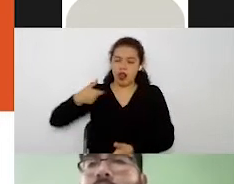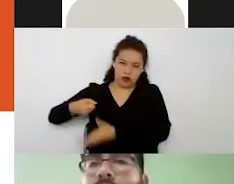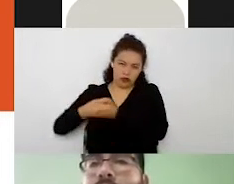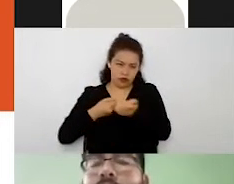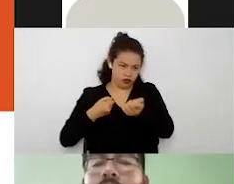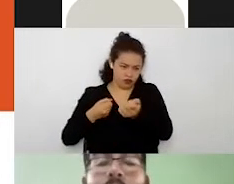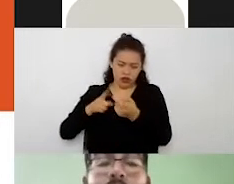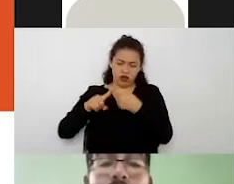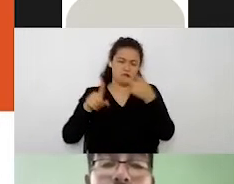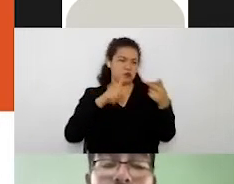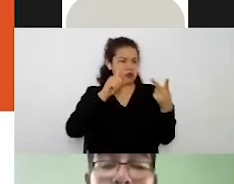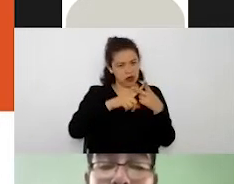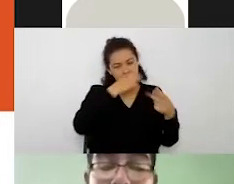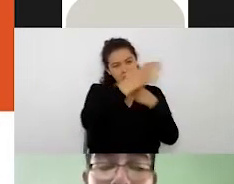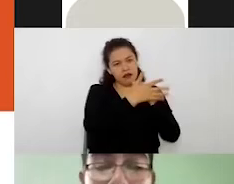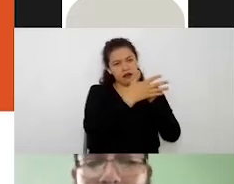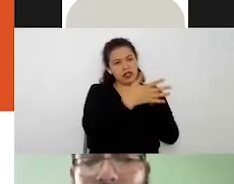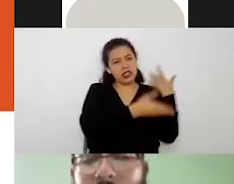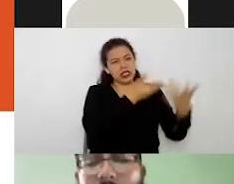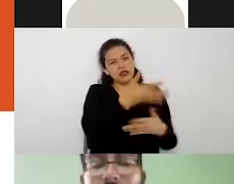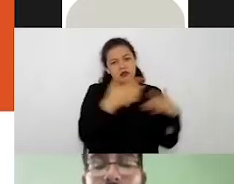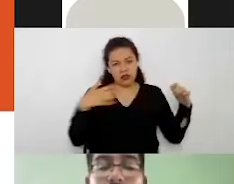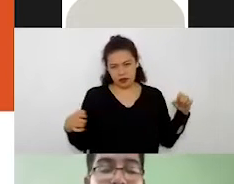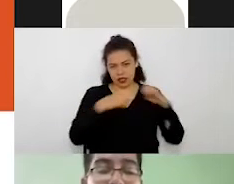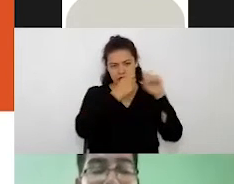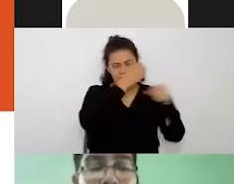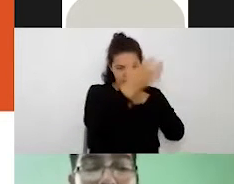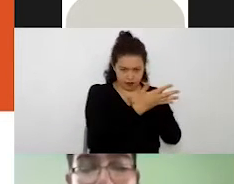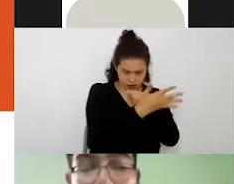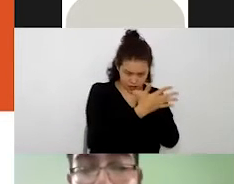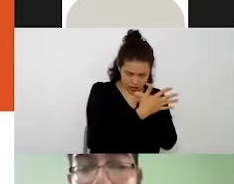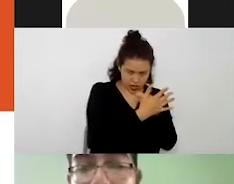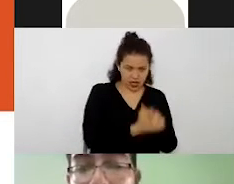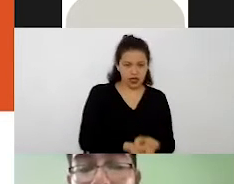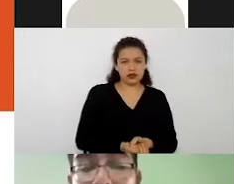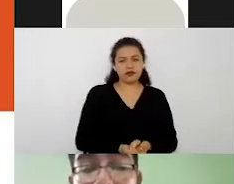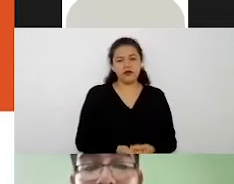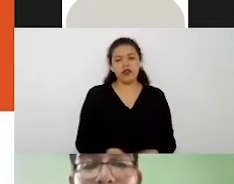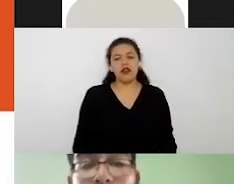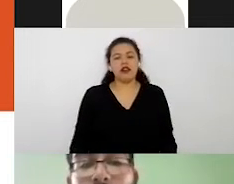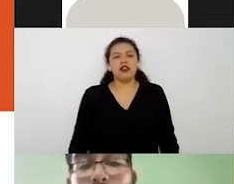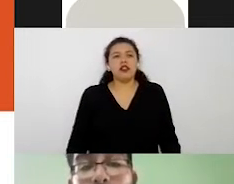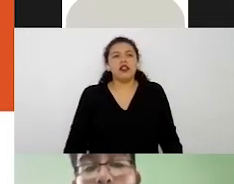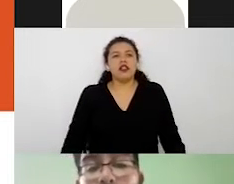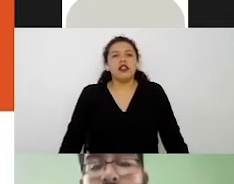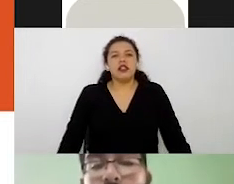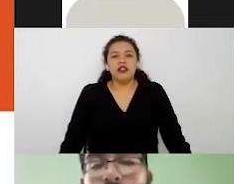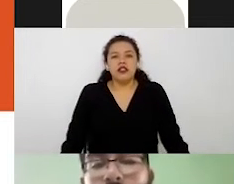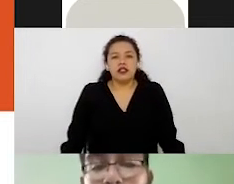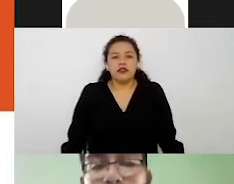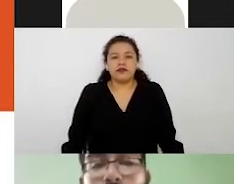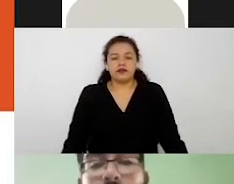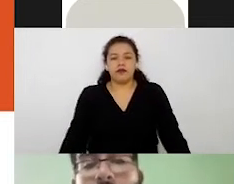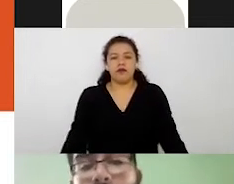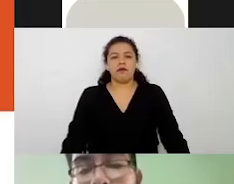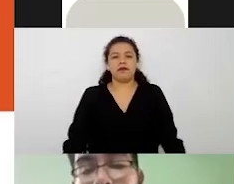ser reportarle a los servicios de emergencia el que estamos teniendo una necesidad, pero sí, como